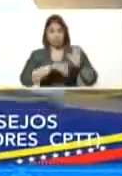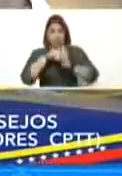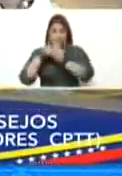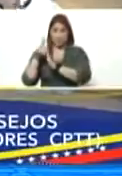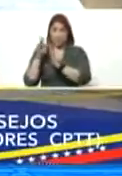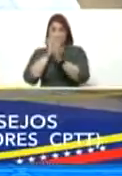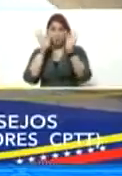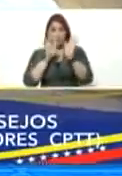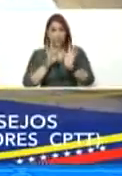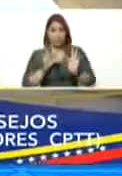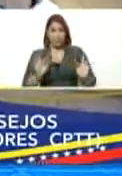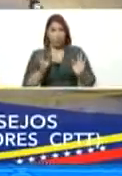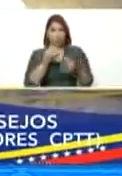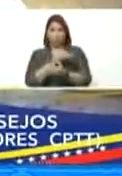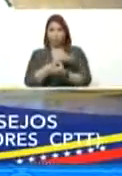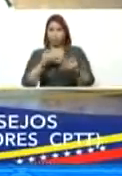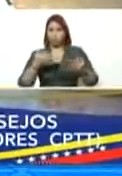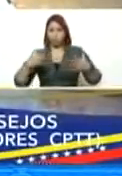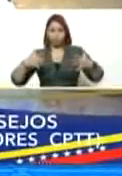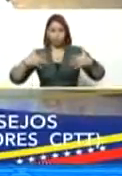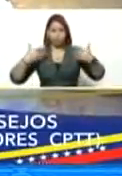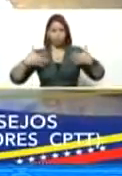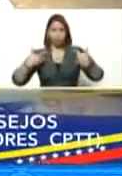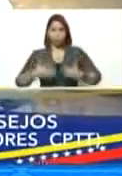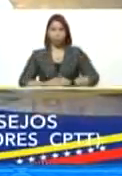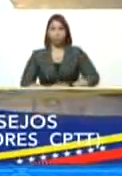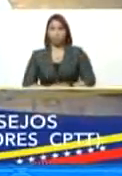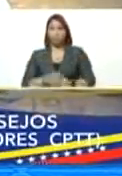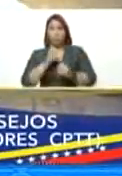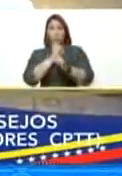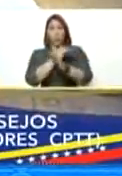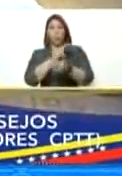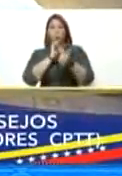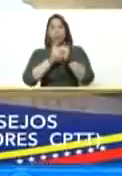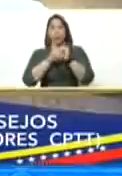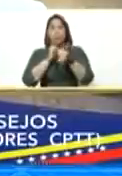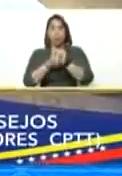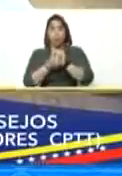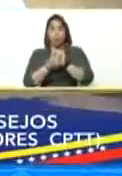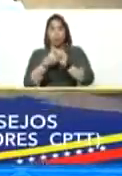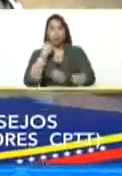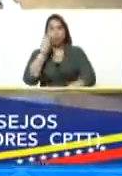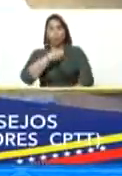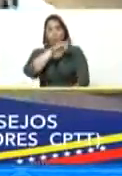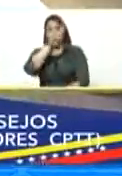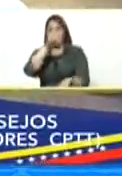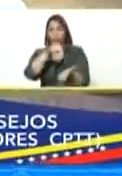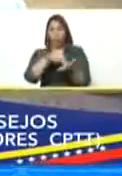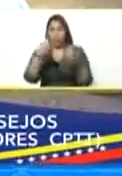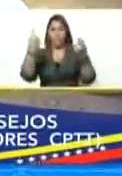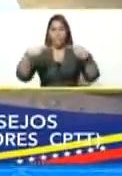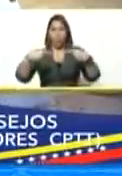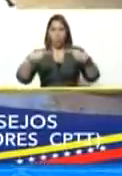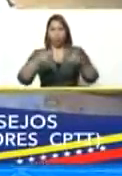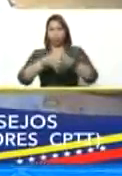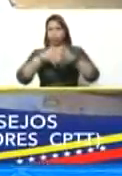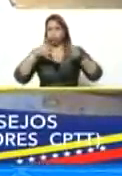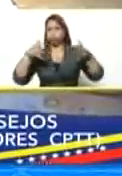manera muy, pero muy exitosa y alegre los Juegos Deportivos Juveniles Nacionales. Tremendo